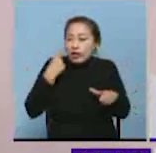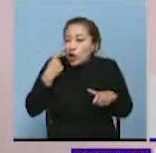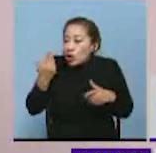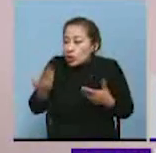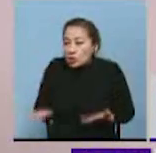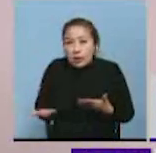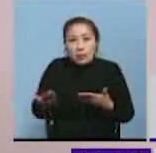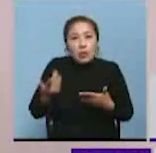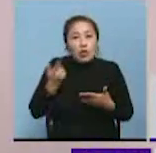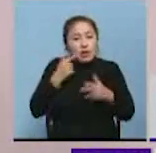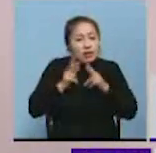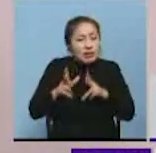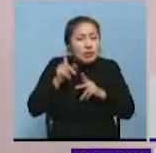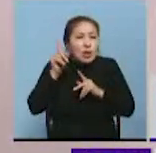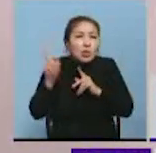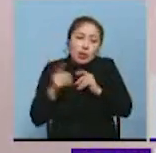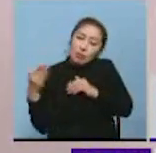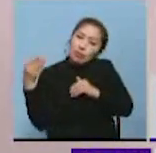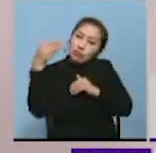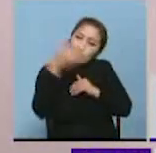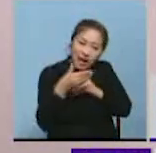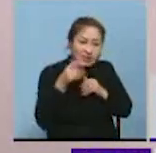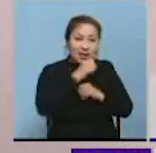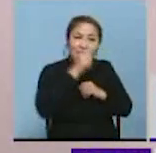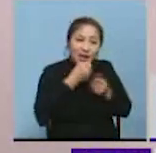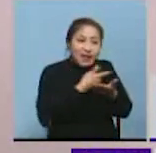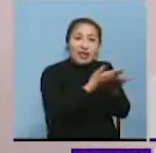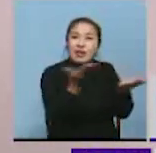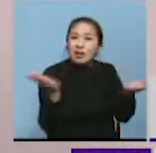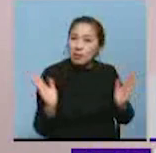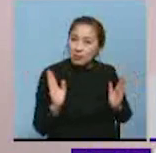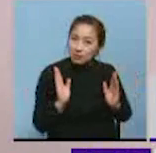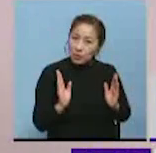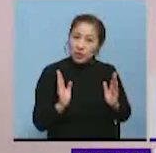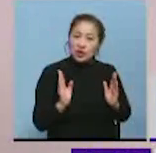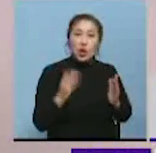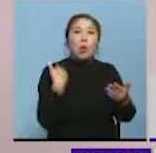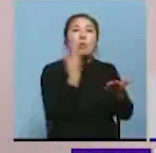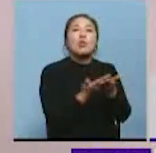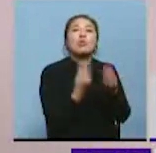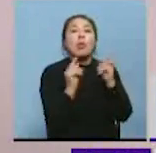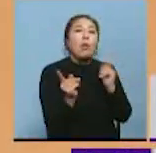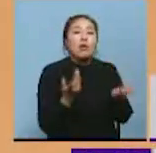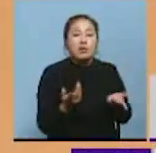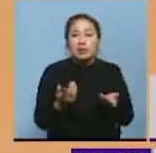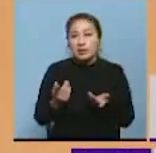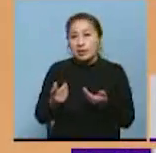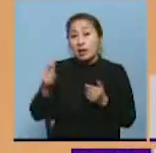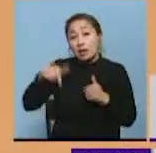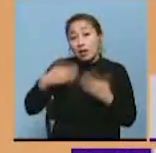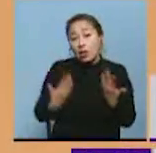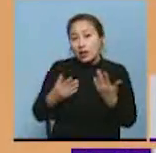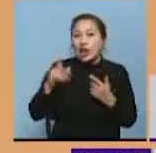conocemos y decimos alguna vez, ¿cuándo van a estar actuando en público? ¿Cuál es la propuesta en este caso con ellos? Bueno, en este caso todos